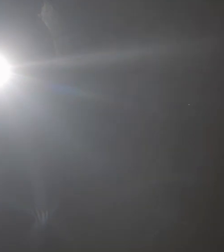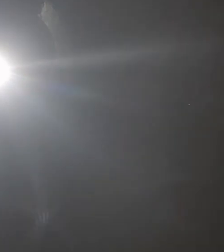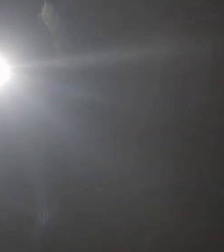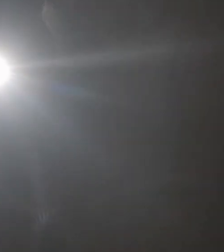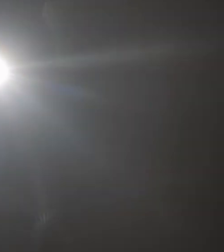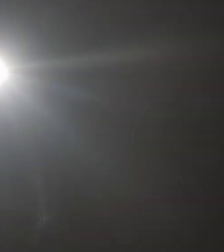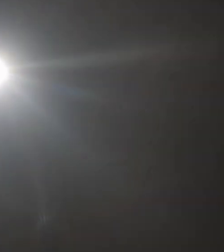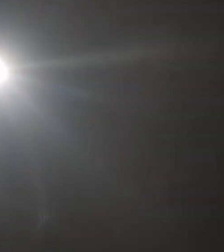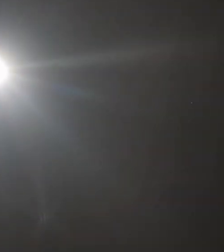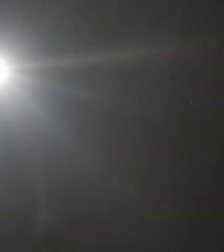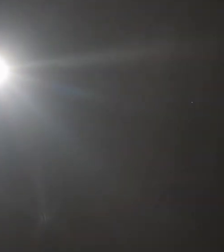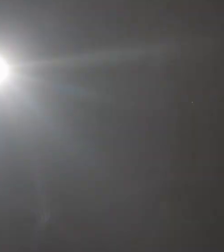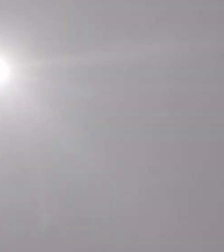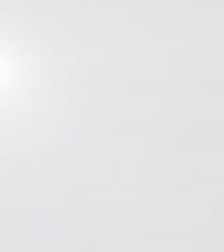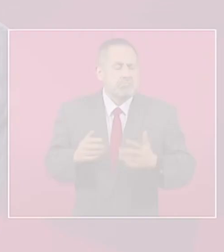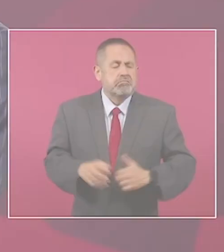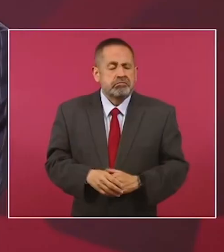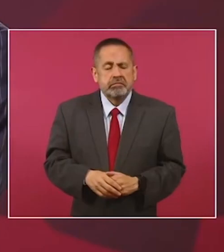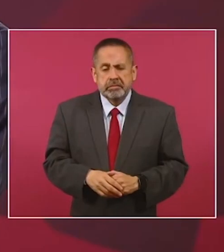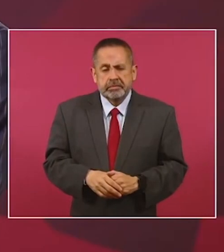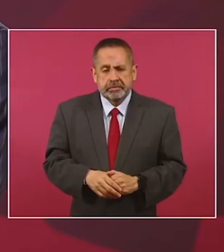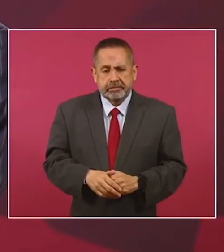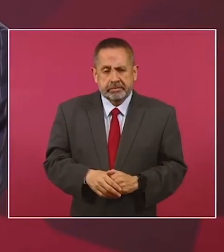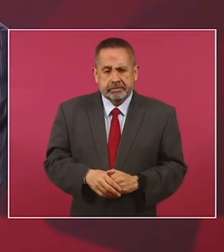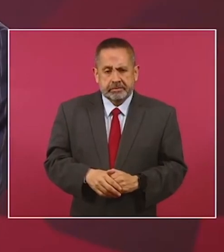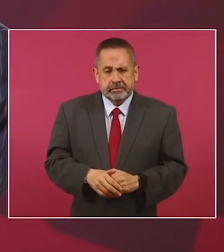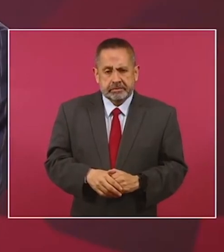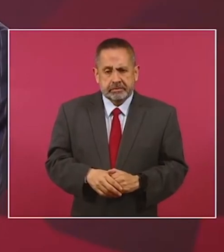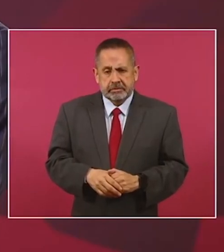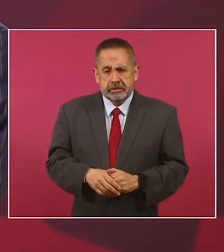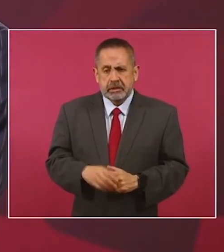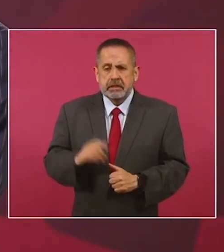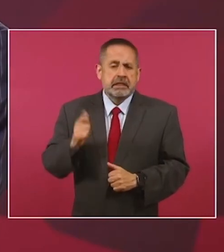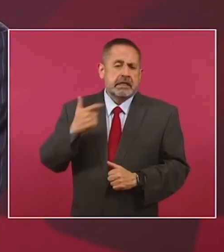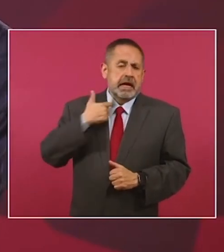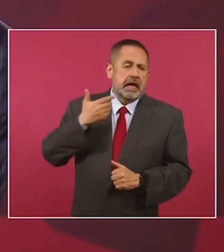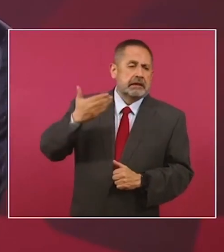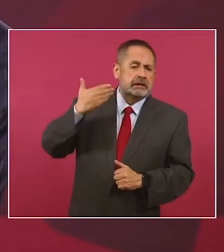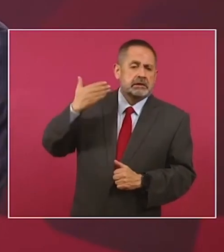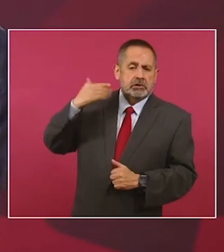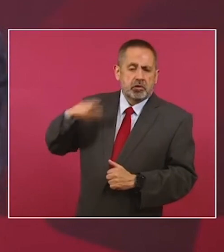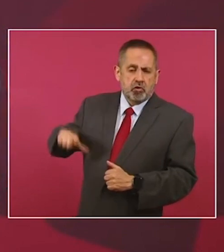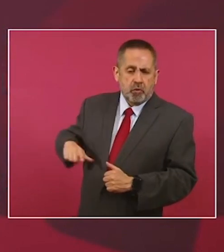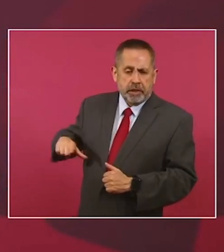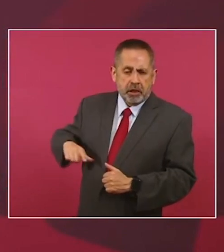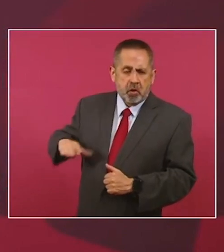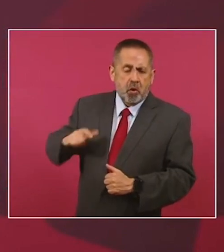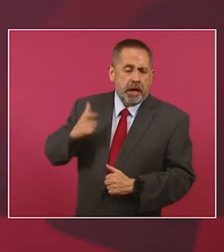menor para sepultar el caso. Todos los gobiernos anteriores habían